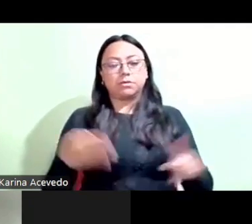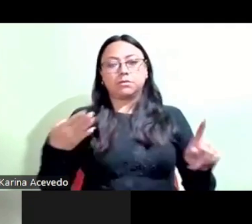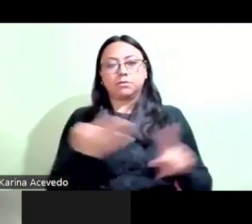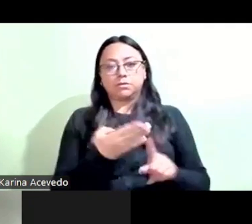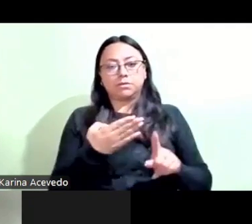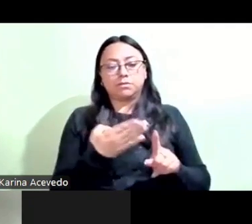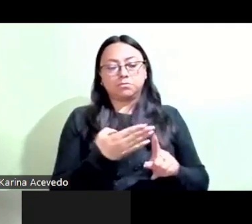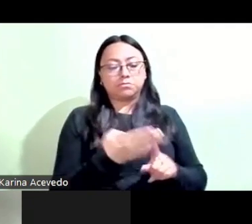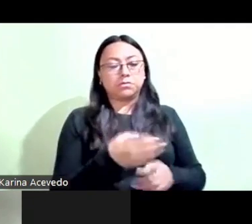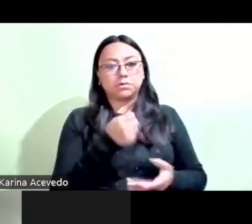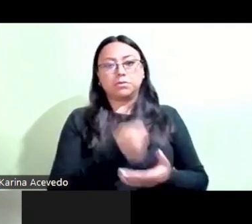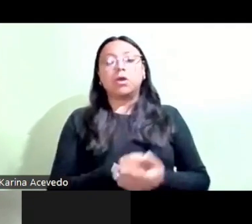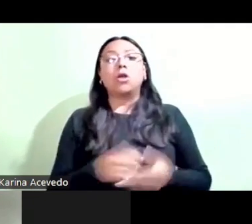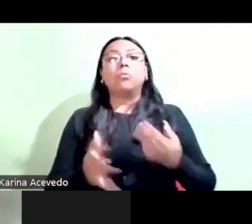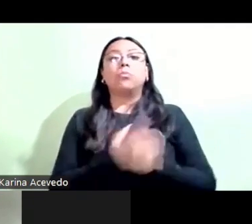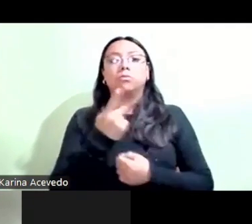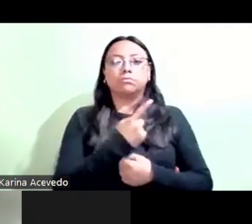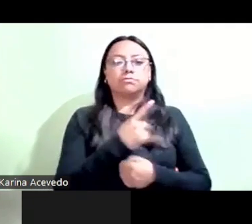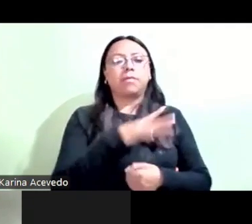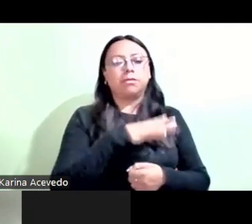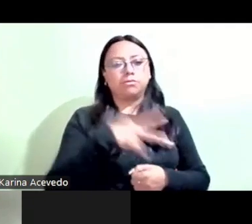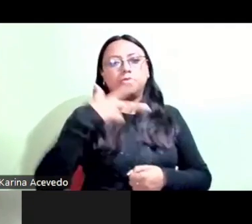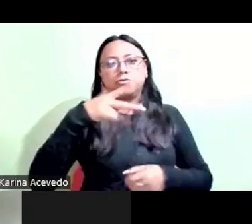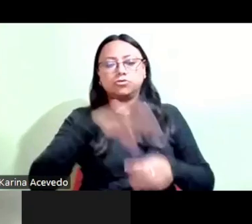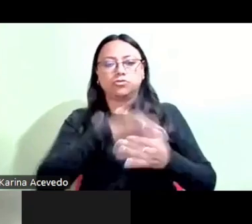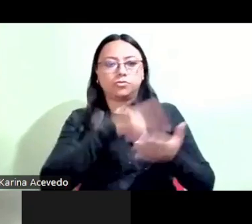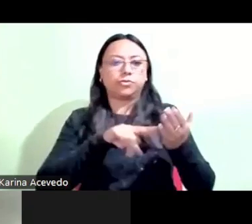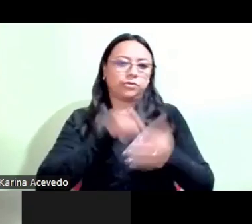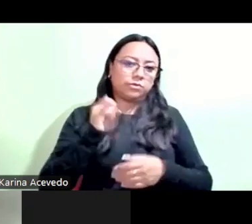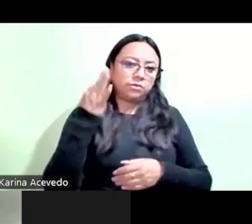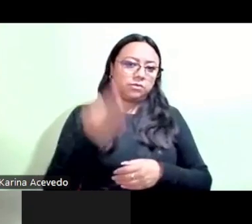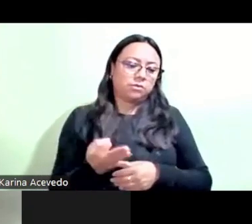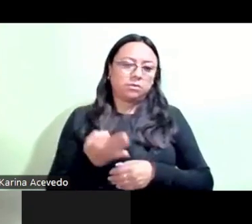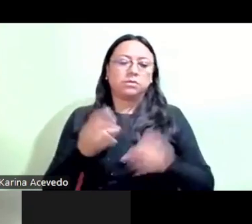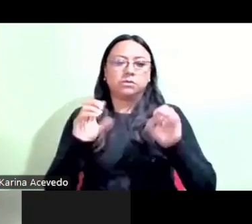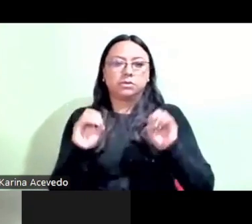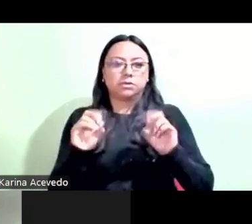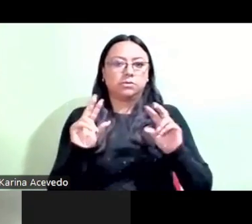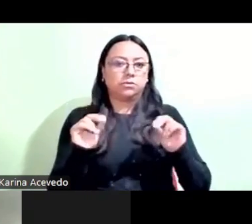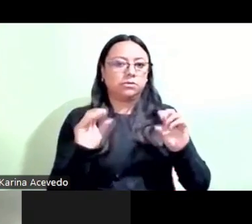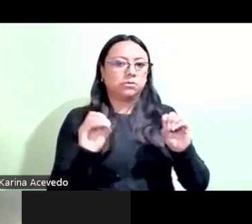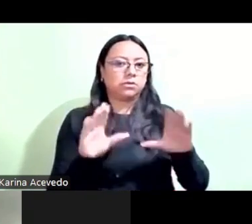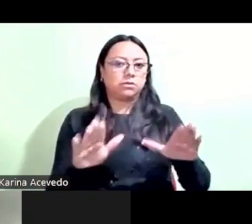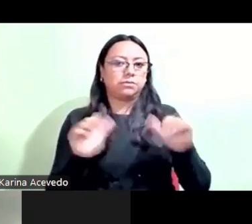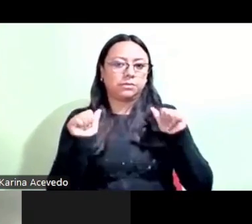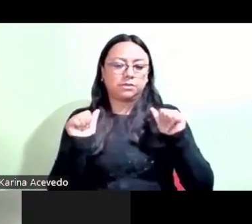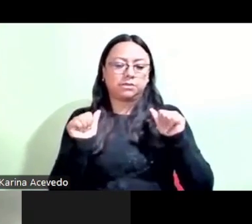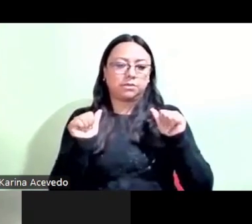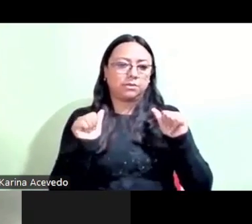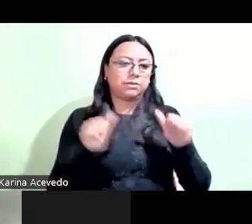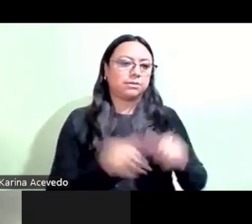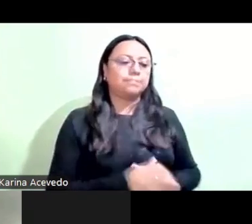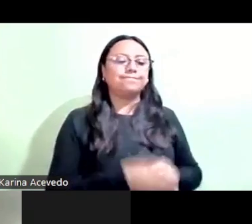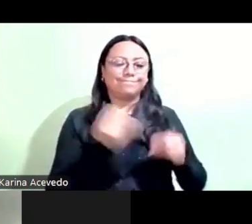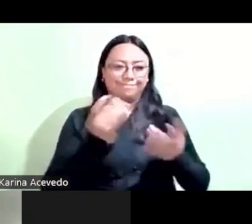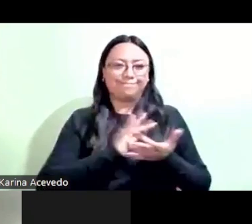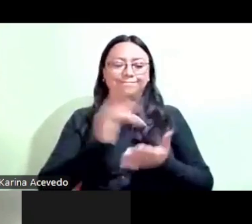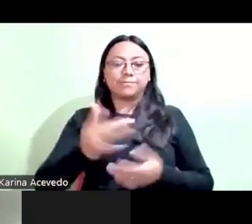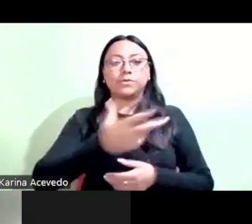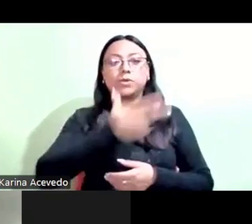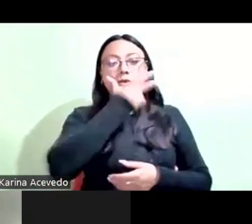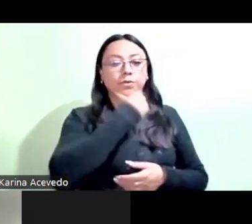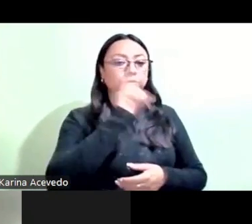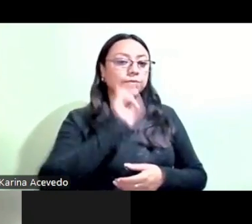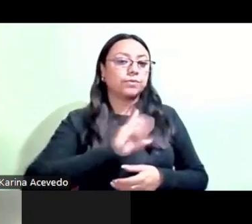votos a favor, 0 votos en contra, 0 abstenciones. Muchas gracias, diputadas, diputados. Gracias,